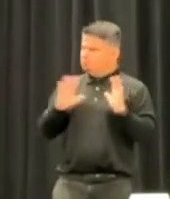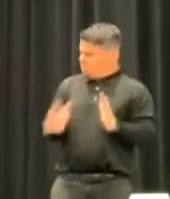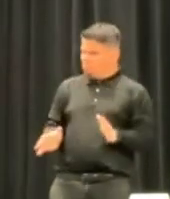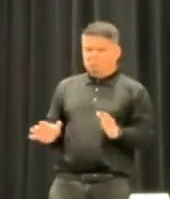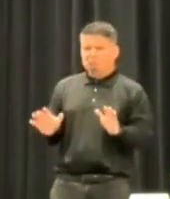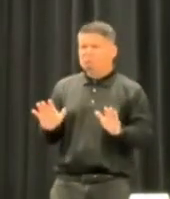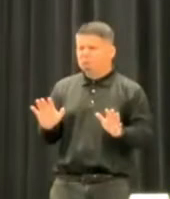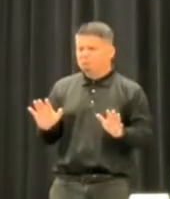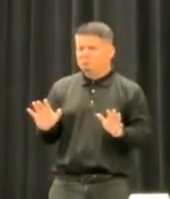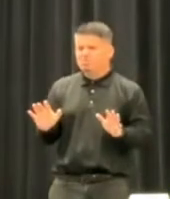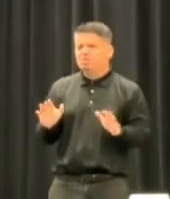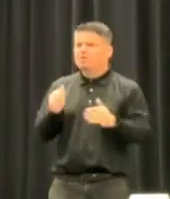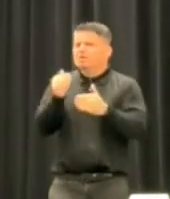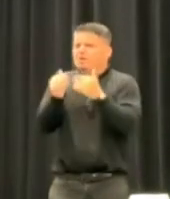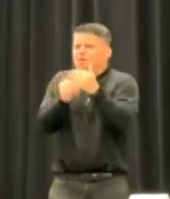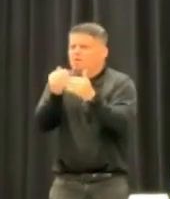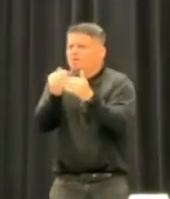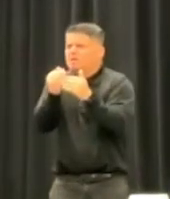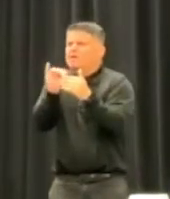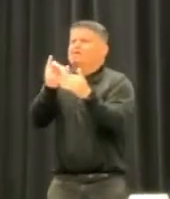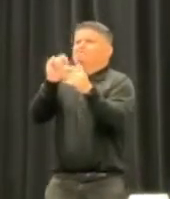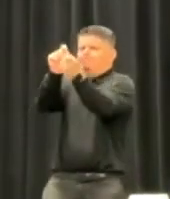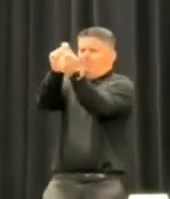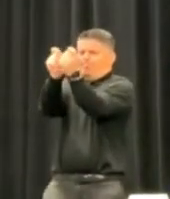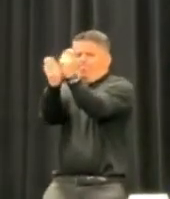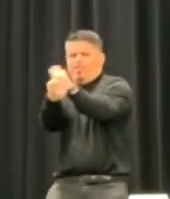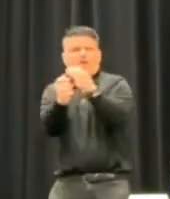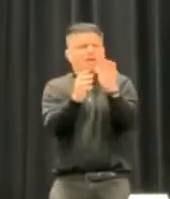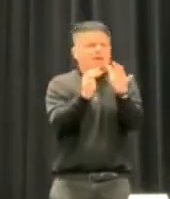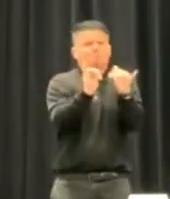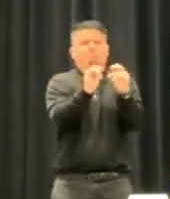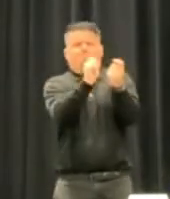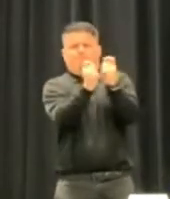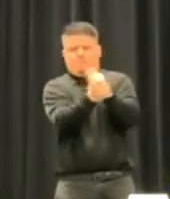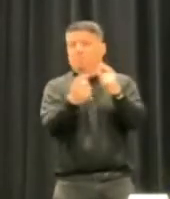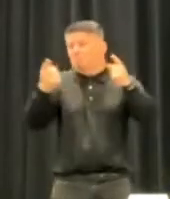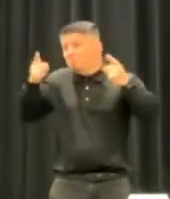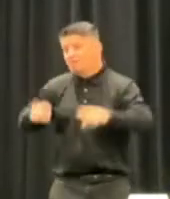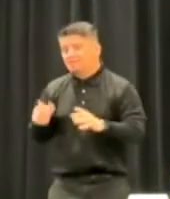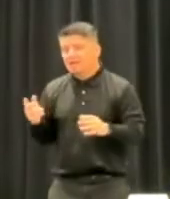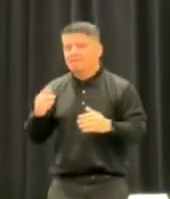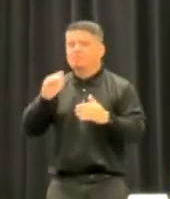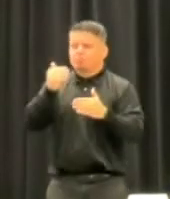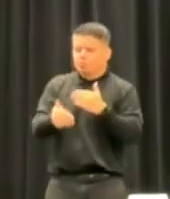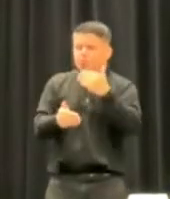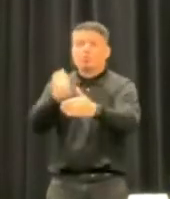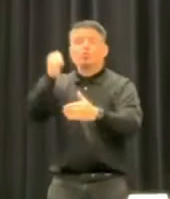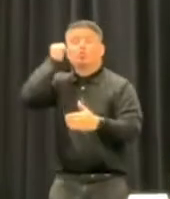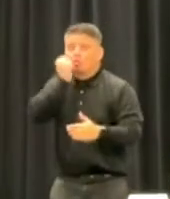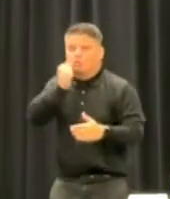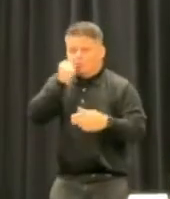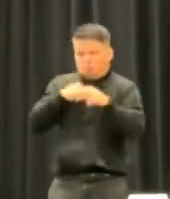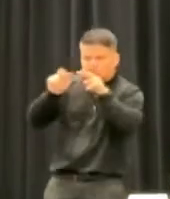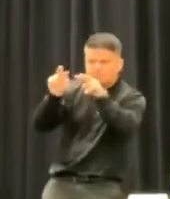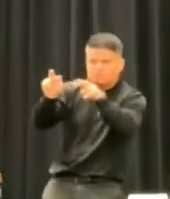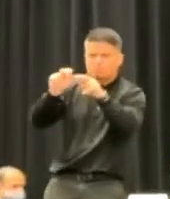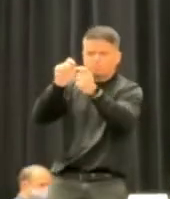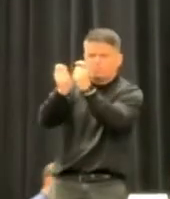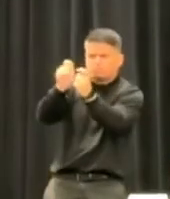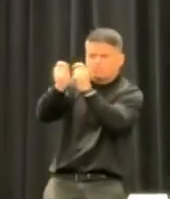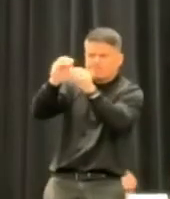que tenemos que atender los atenderemos inmediatamente y continuaremos todos los días viendo cómo podemos ser mejor